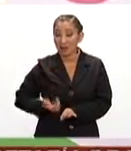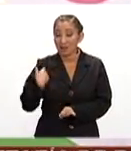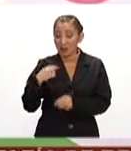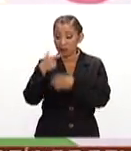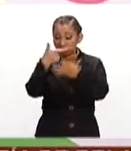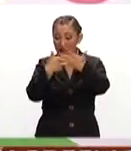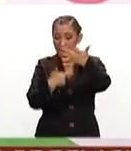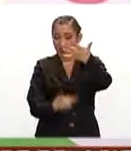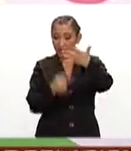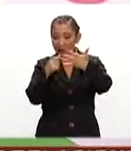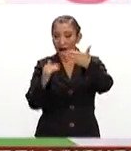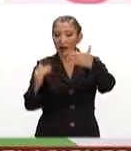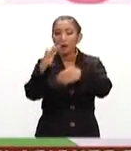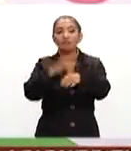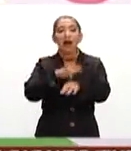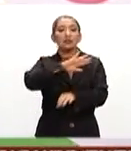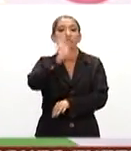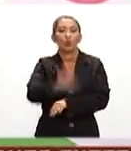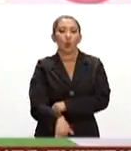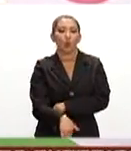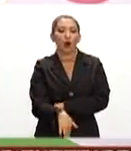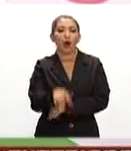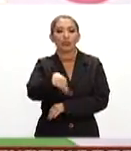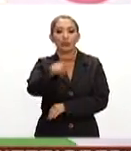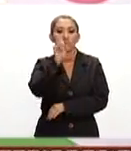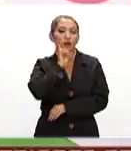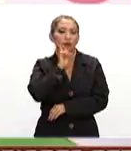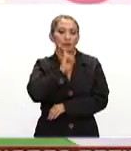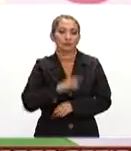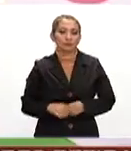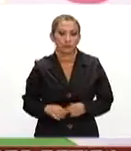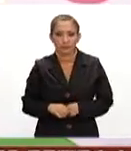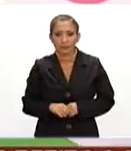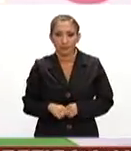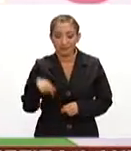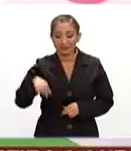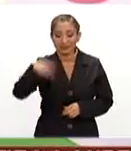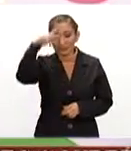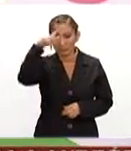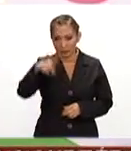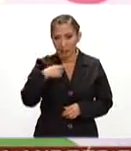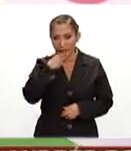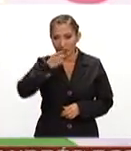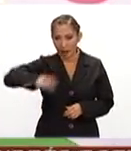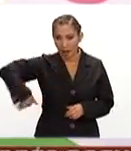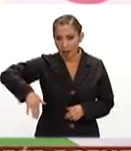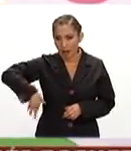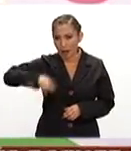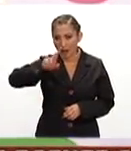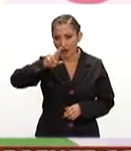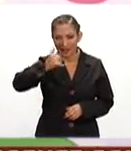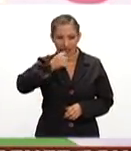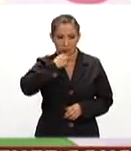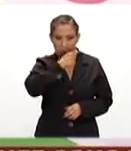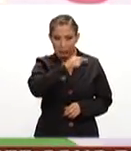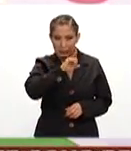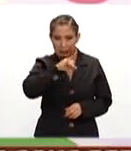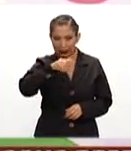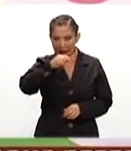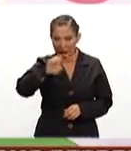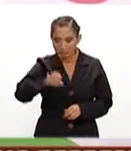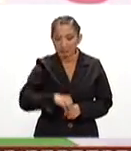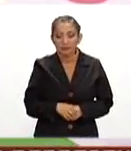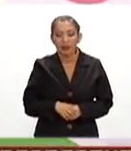entre las principales causas de muerte en mujeres. En México, ya lo dijo Reyes, al igual